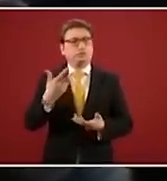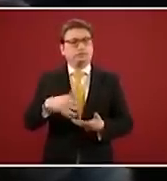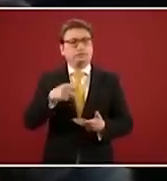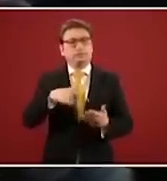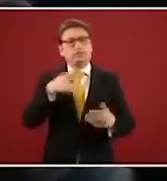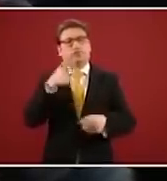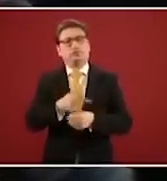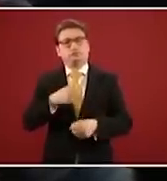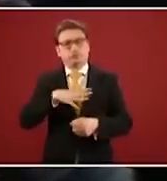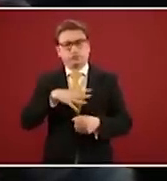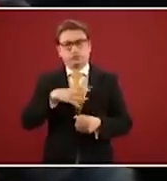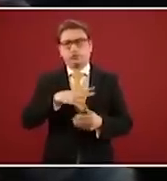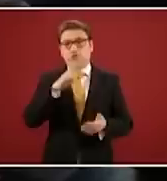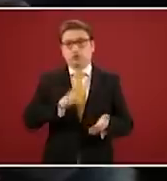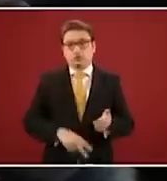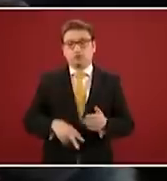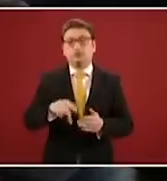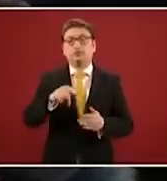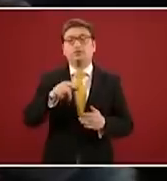esta identificación de